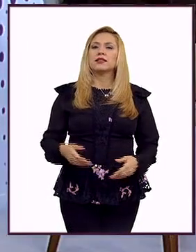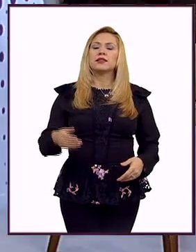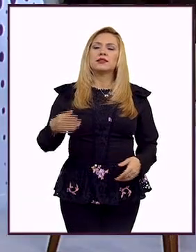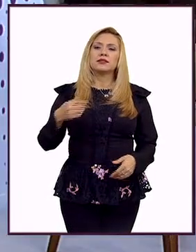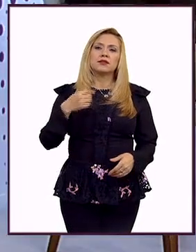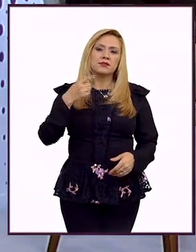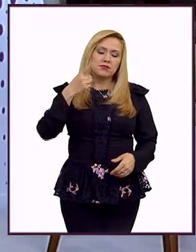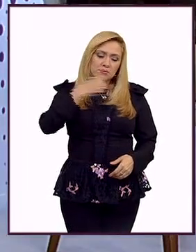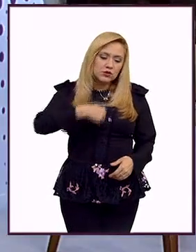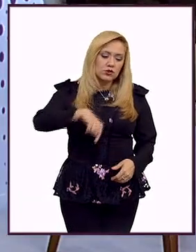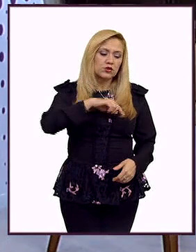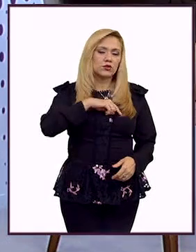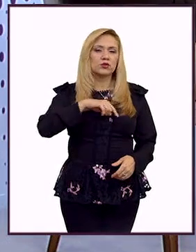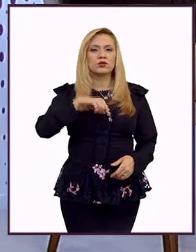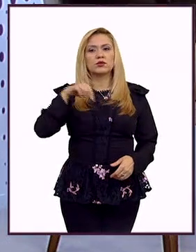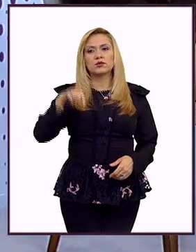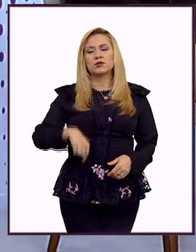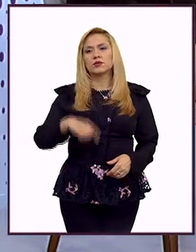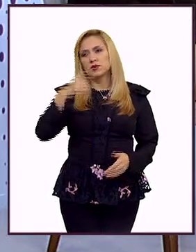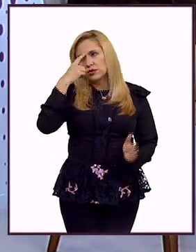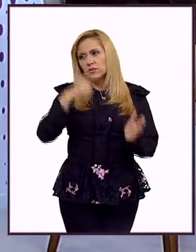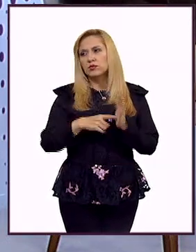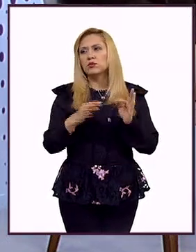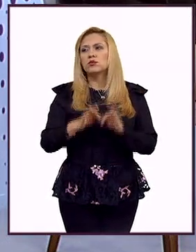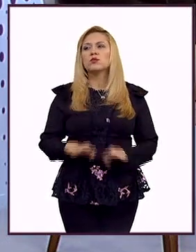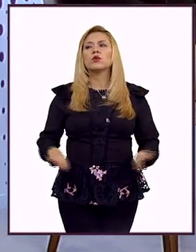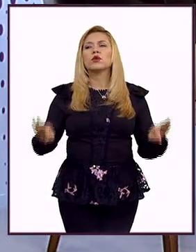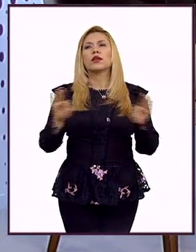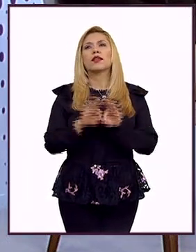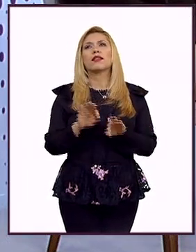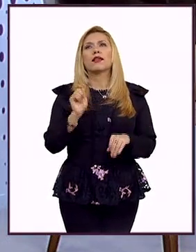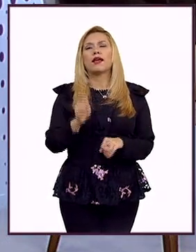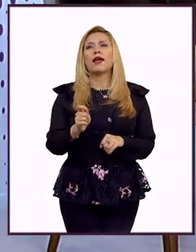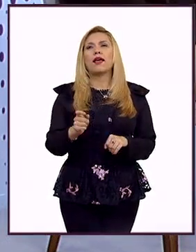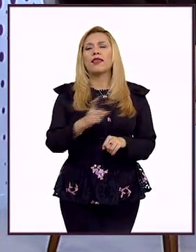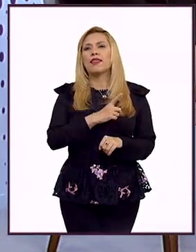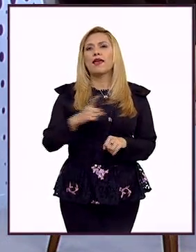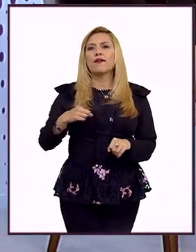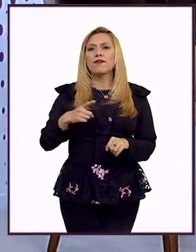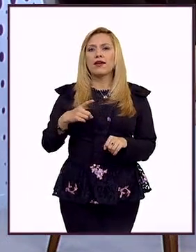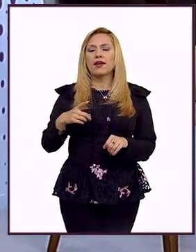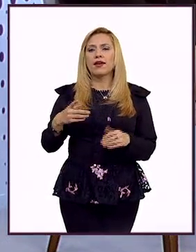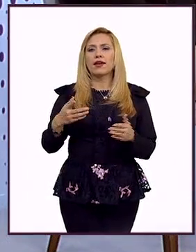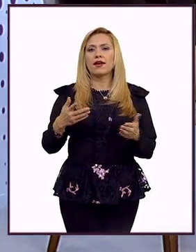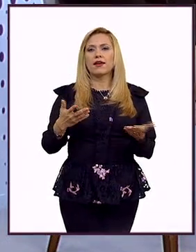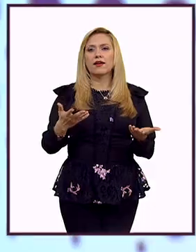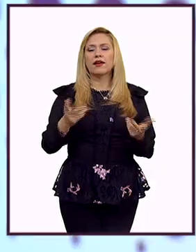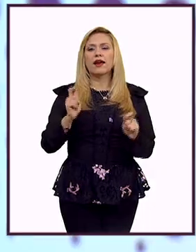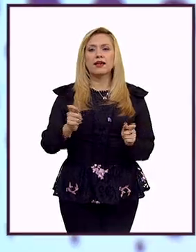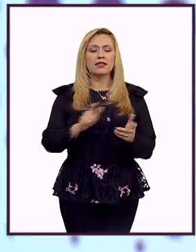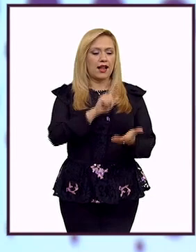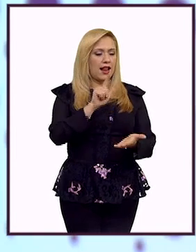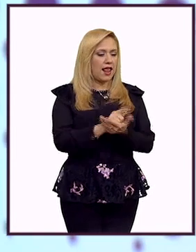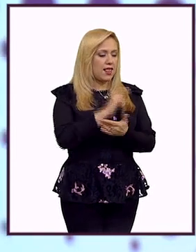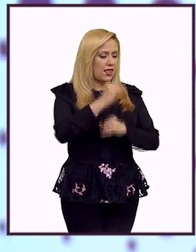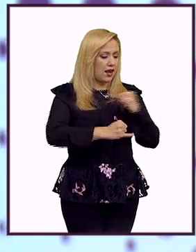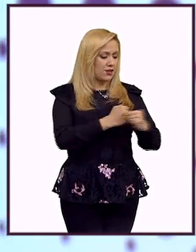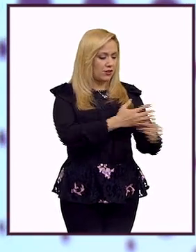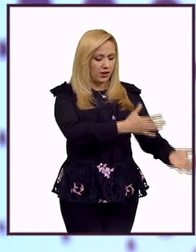para nosotras desde PRODES creo que es importante sobre todo hacer la apropiación de la propia declaración, ¿no? Para